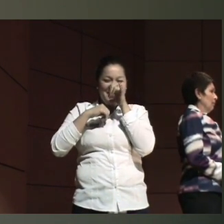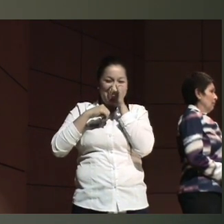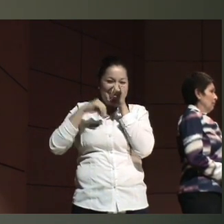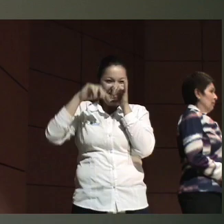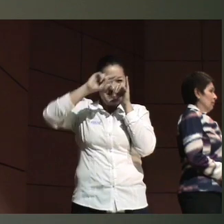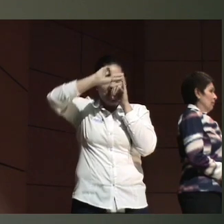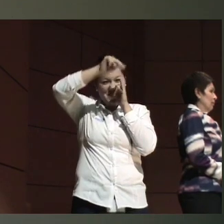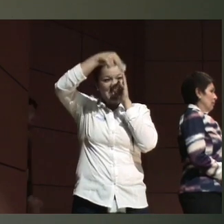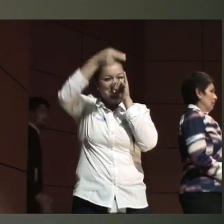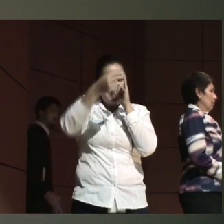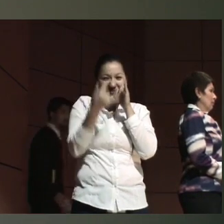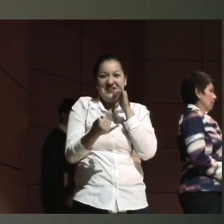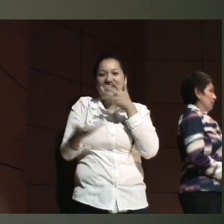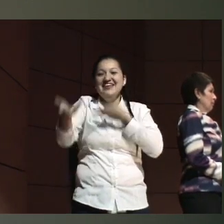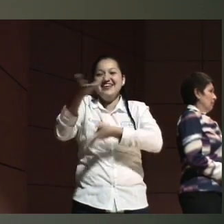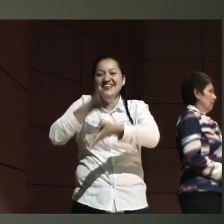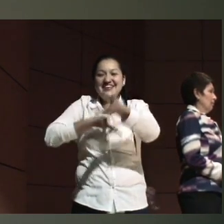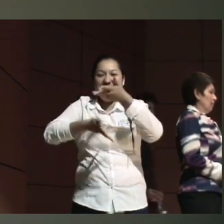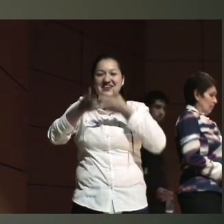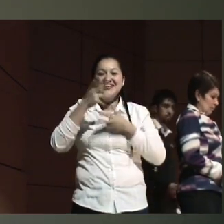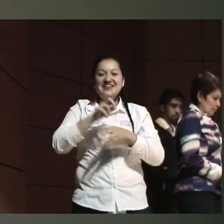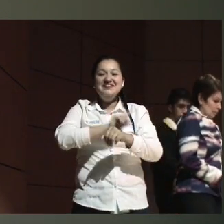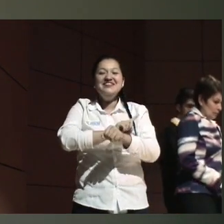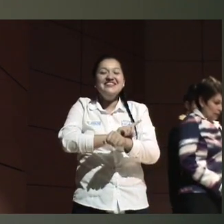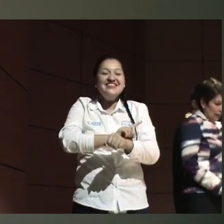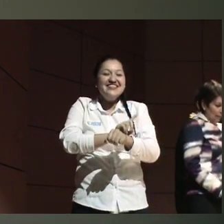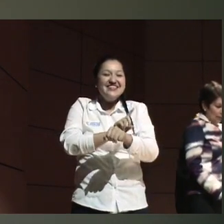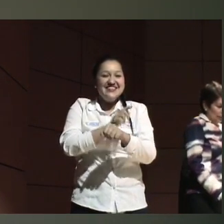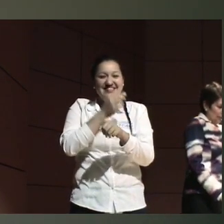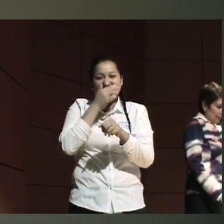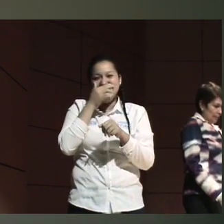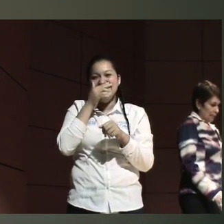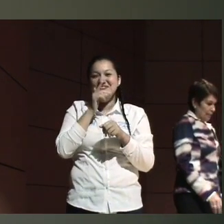en estos minutos que restan de la jornada